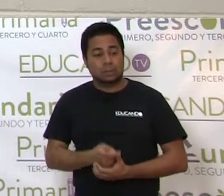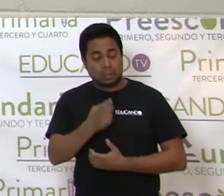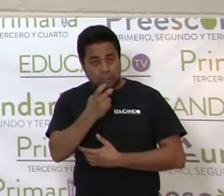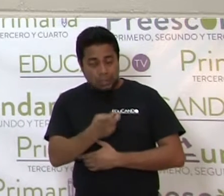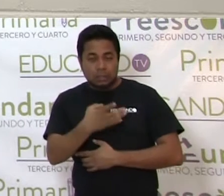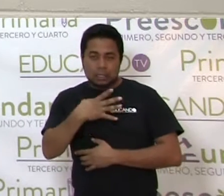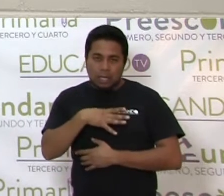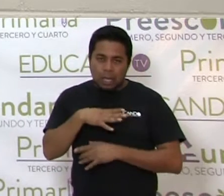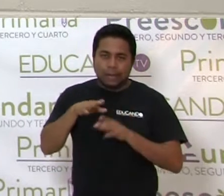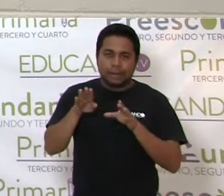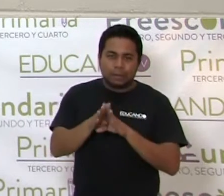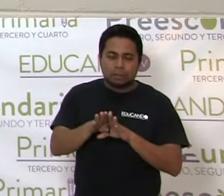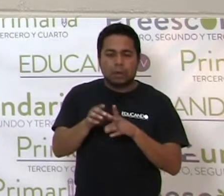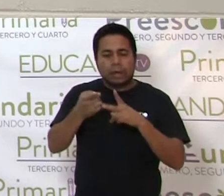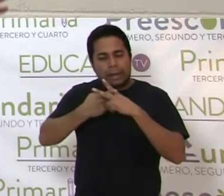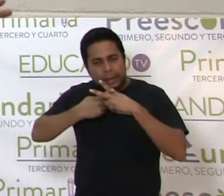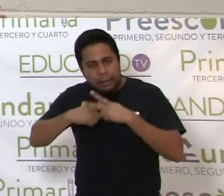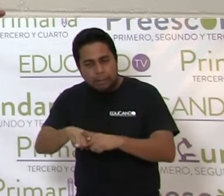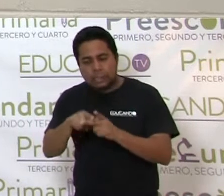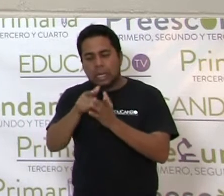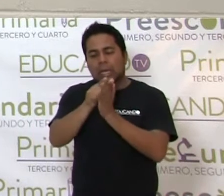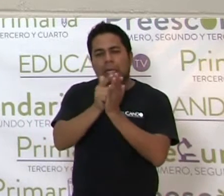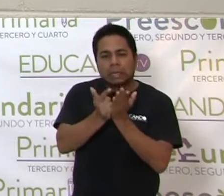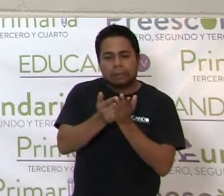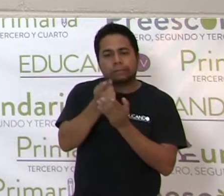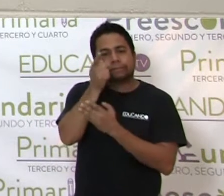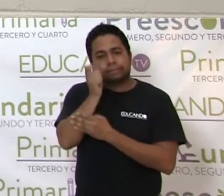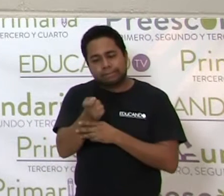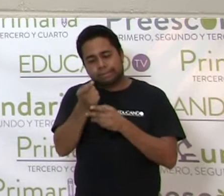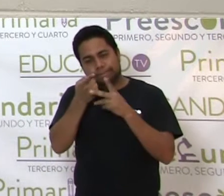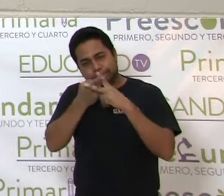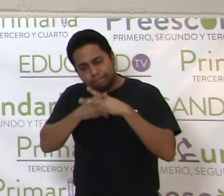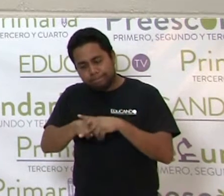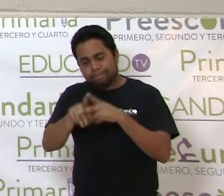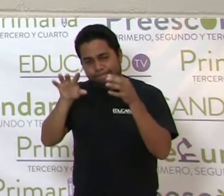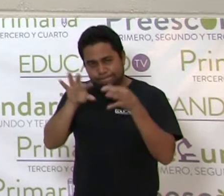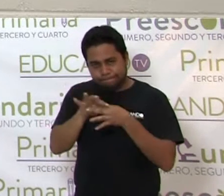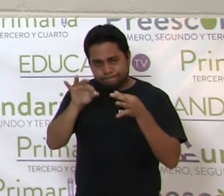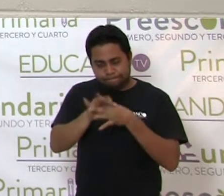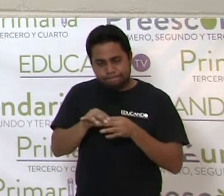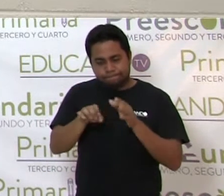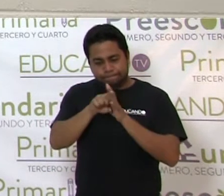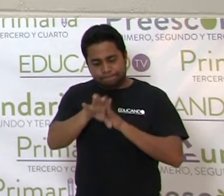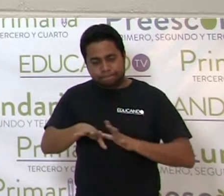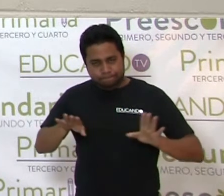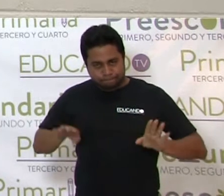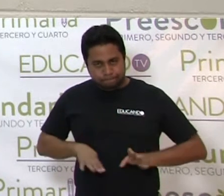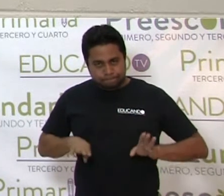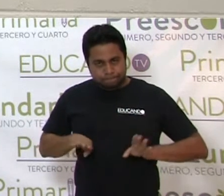nos abren o aperturan un libro y que una de sus características es que,